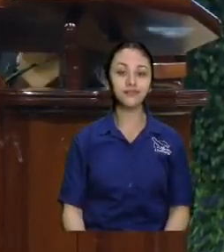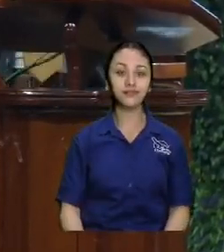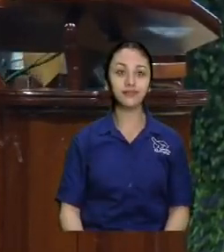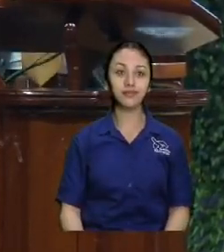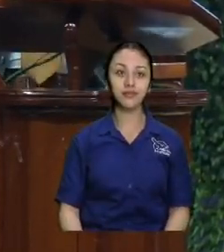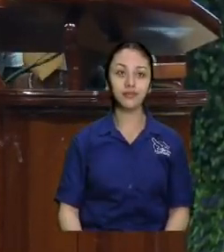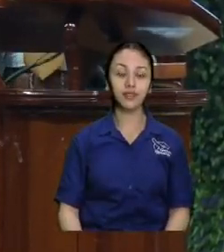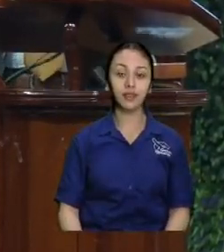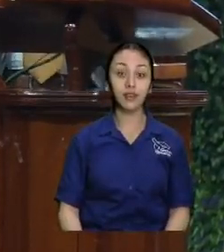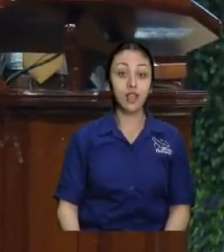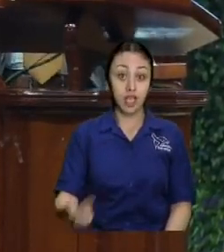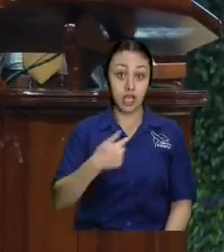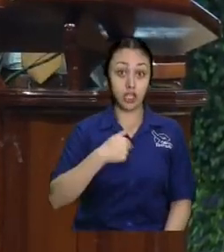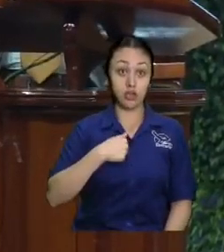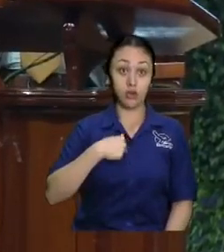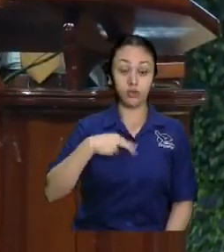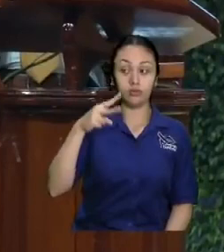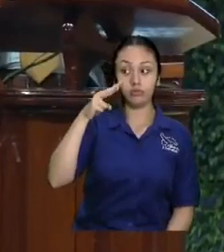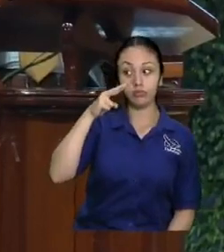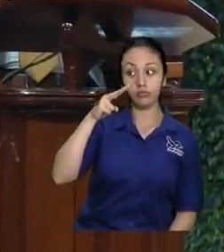Y yo todavía me le quedo viendo.